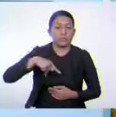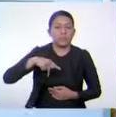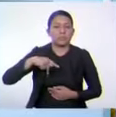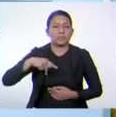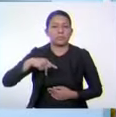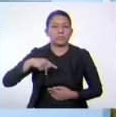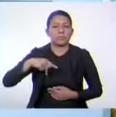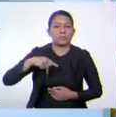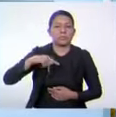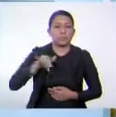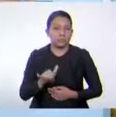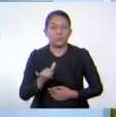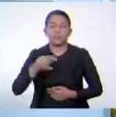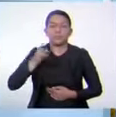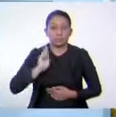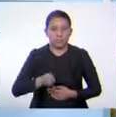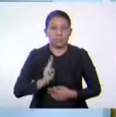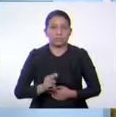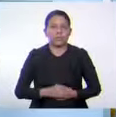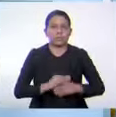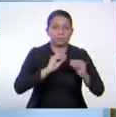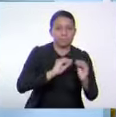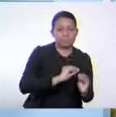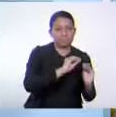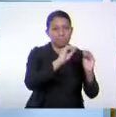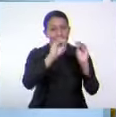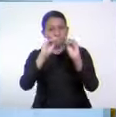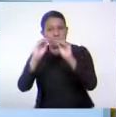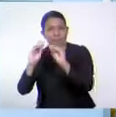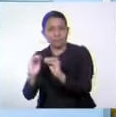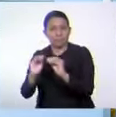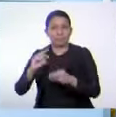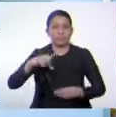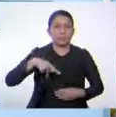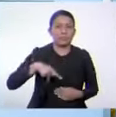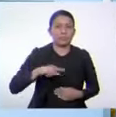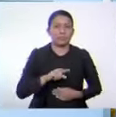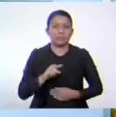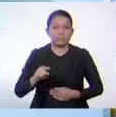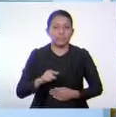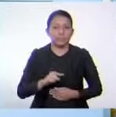este electrón pasa al orbital PZ.